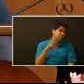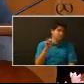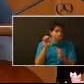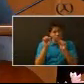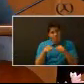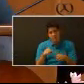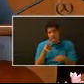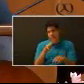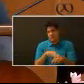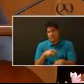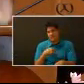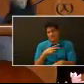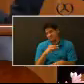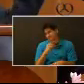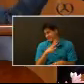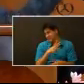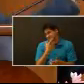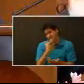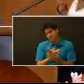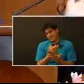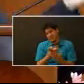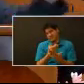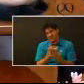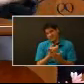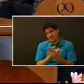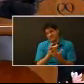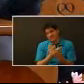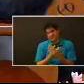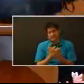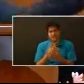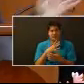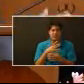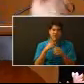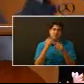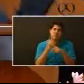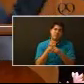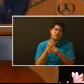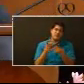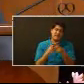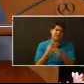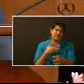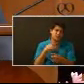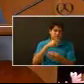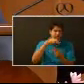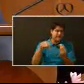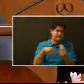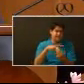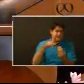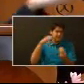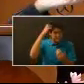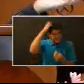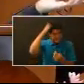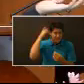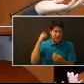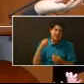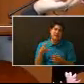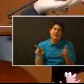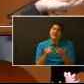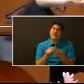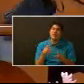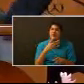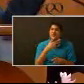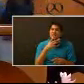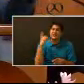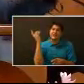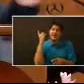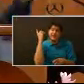tengo problemas económicos, tengo problemas con mi familia, así como, ¿cómo se fue David? Porque lo querían matar, él